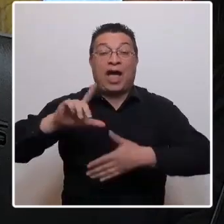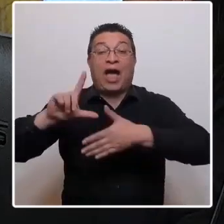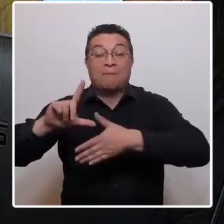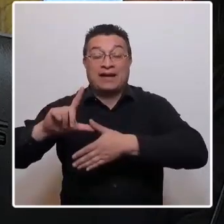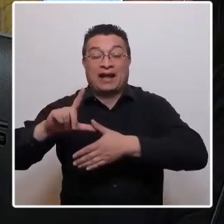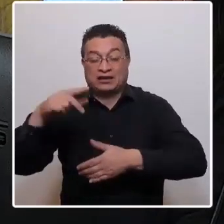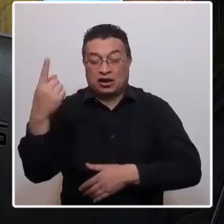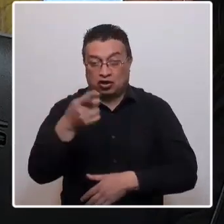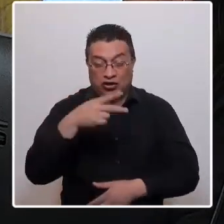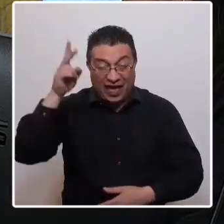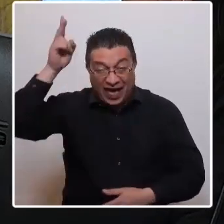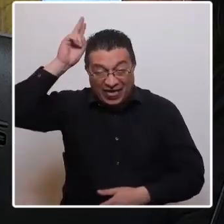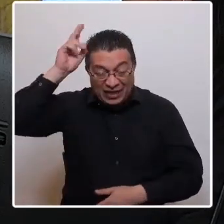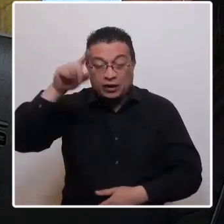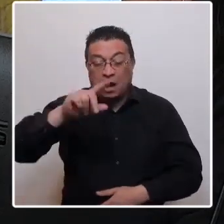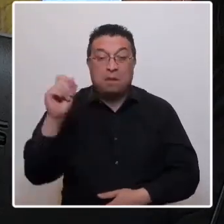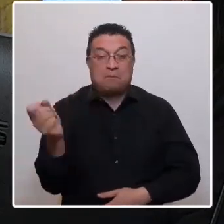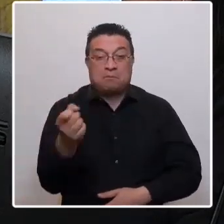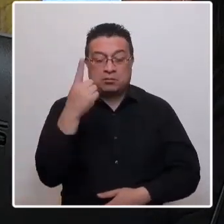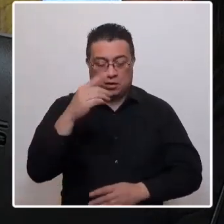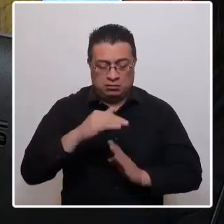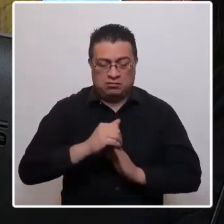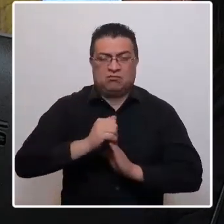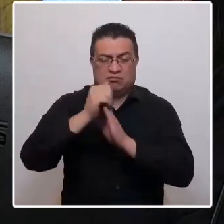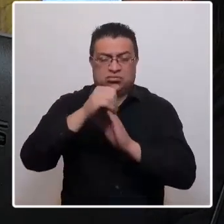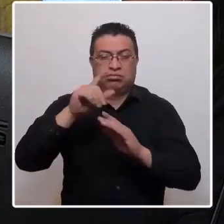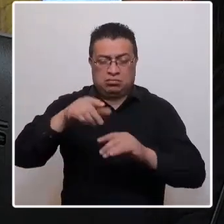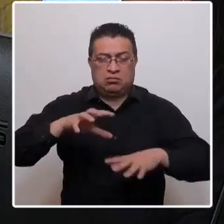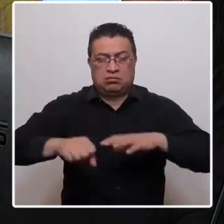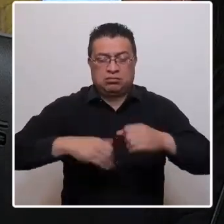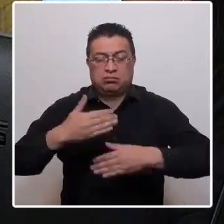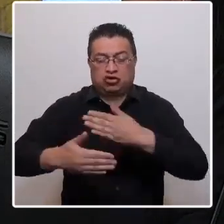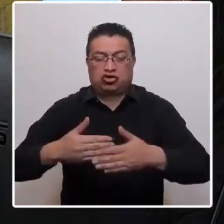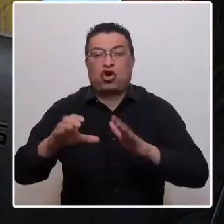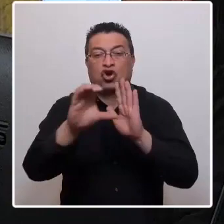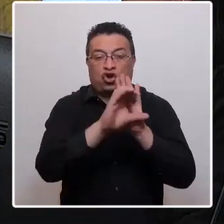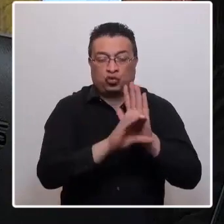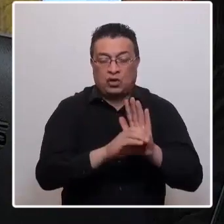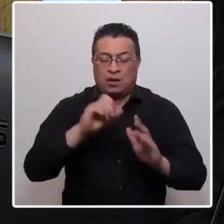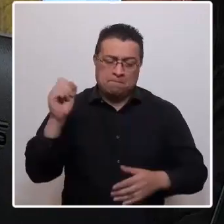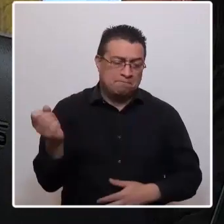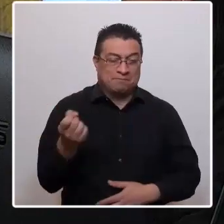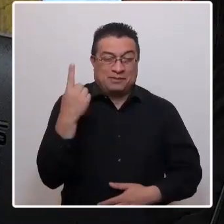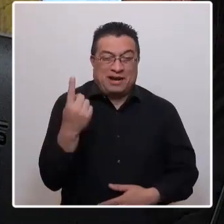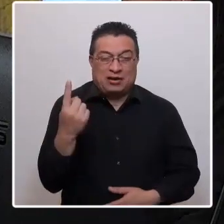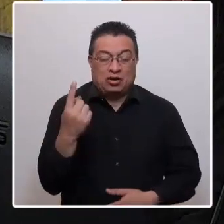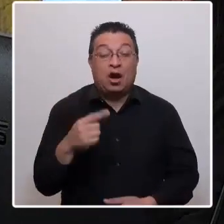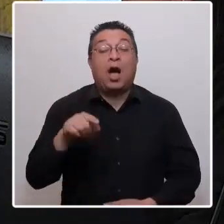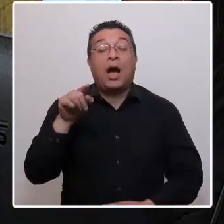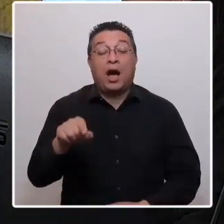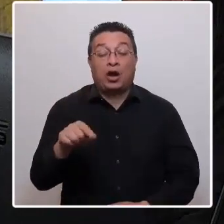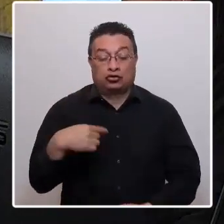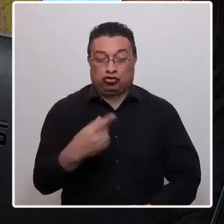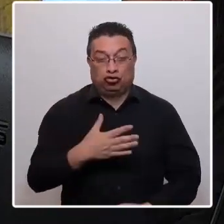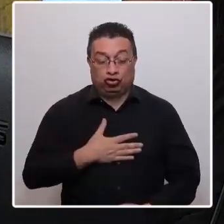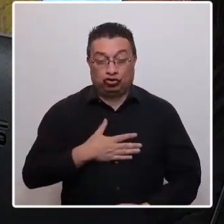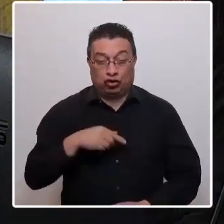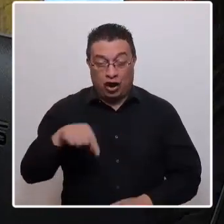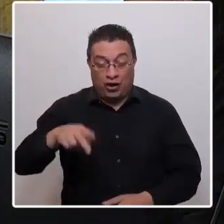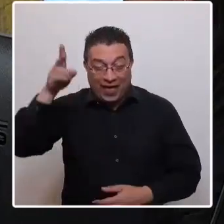indígena es el primer mártir de todos los procesos constituyentes. Y es así como ahora al parecer no seremos nosotros los indígenas